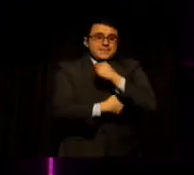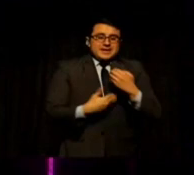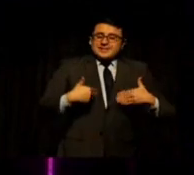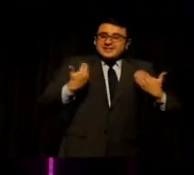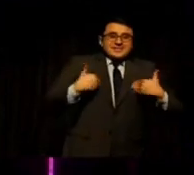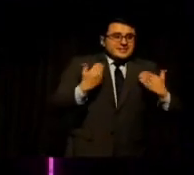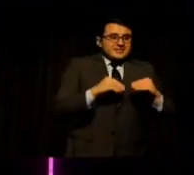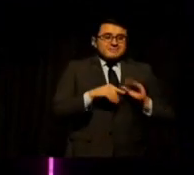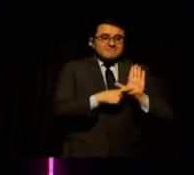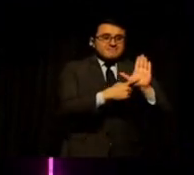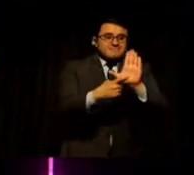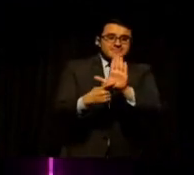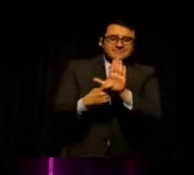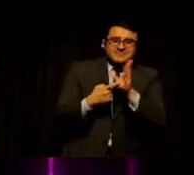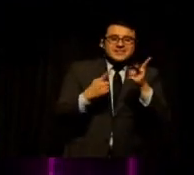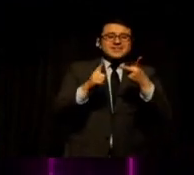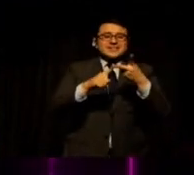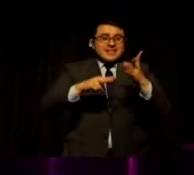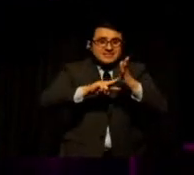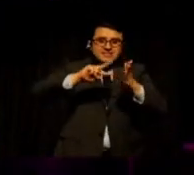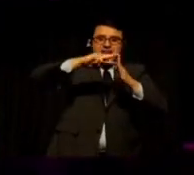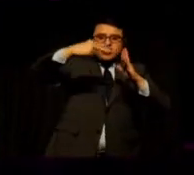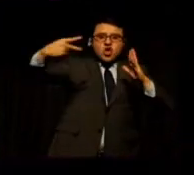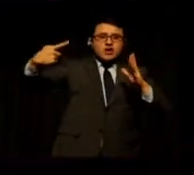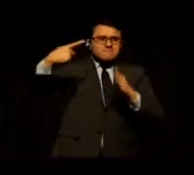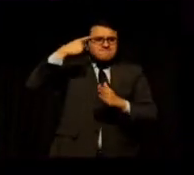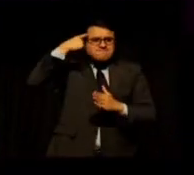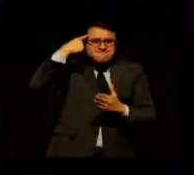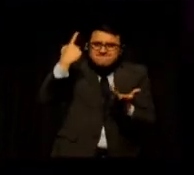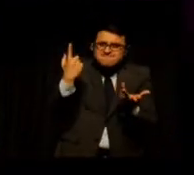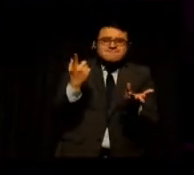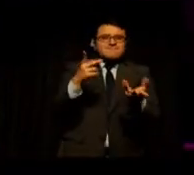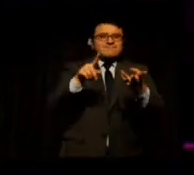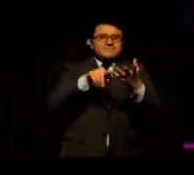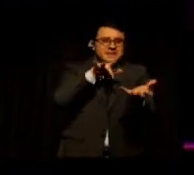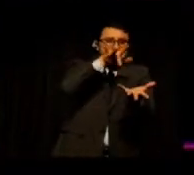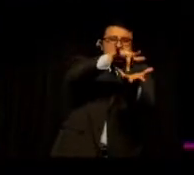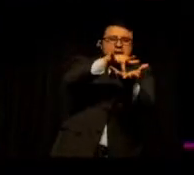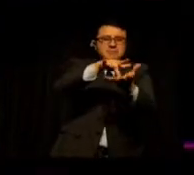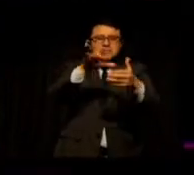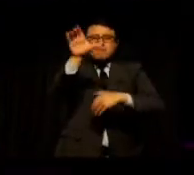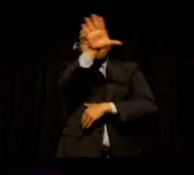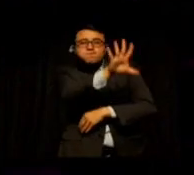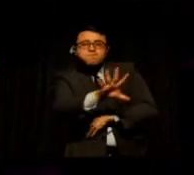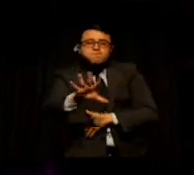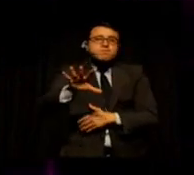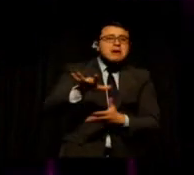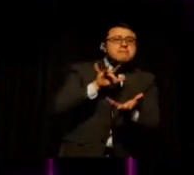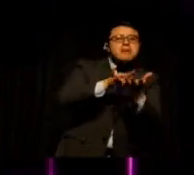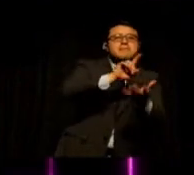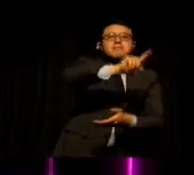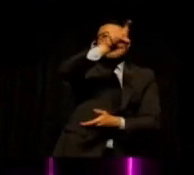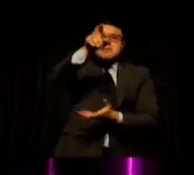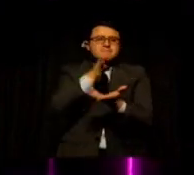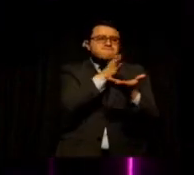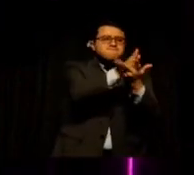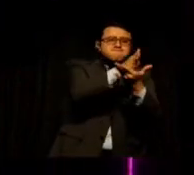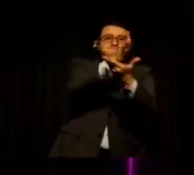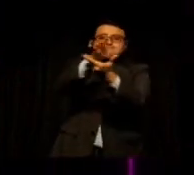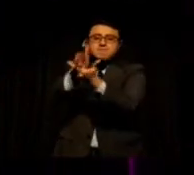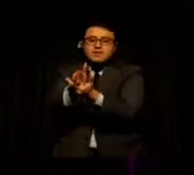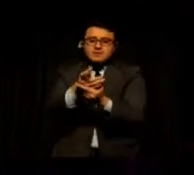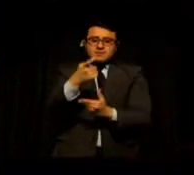que cree en la tecnología que está en las regiones y que entiende que la colombia que todos queremos es que la